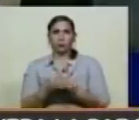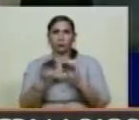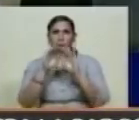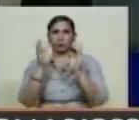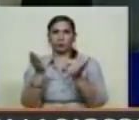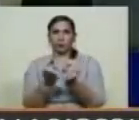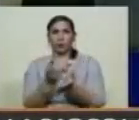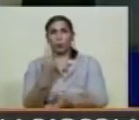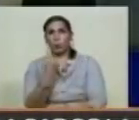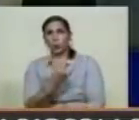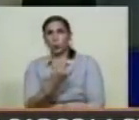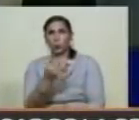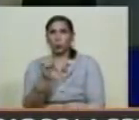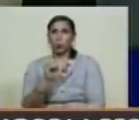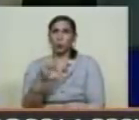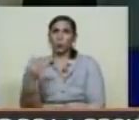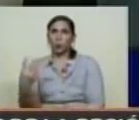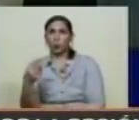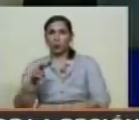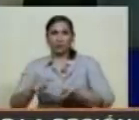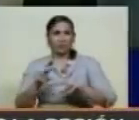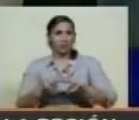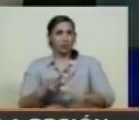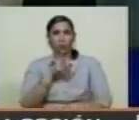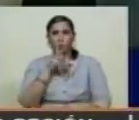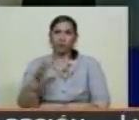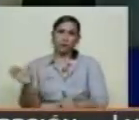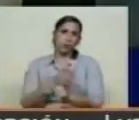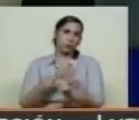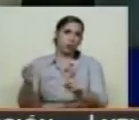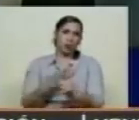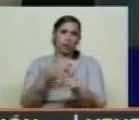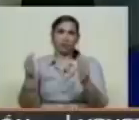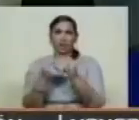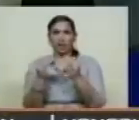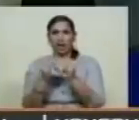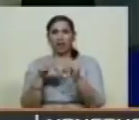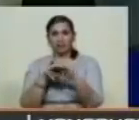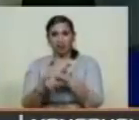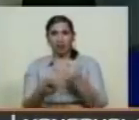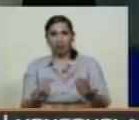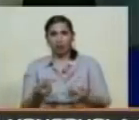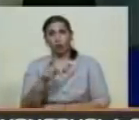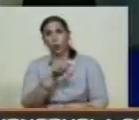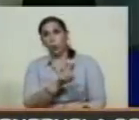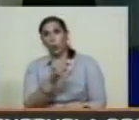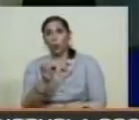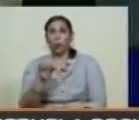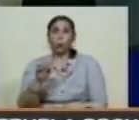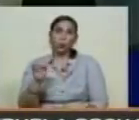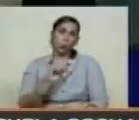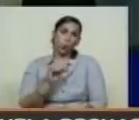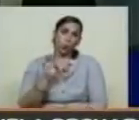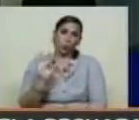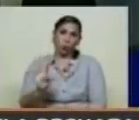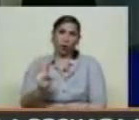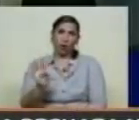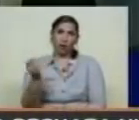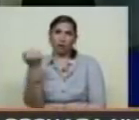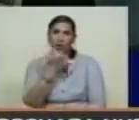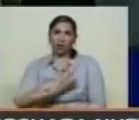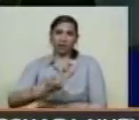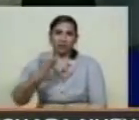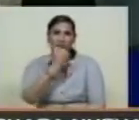dos niños y niñas son víctimas de violencia en su hogar. Uno de cada cuatro adolescentes que son asesinados por